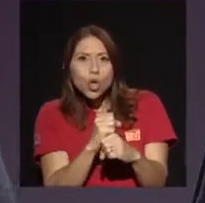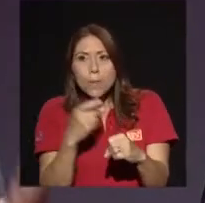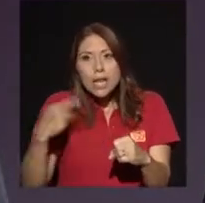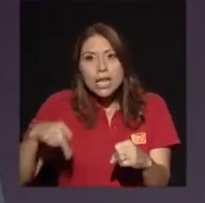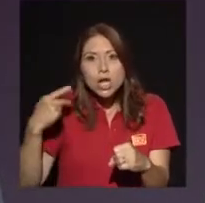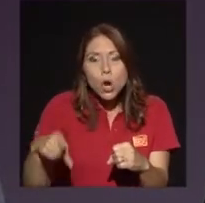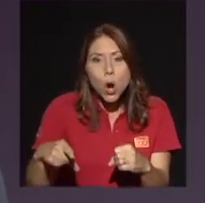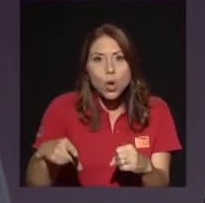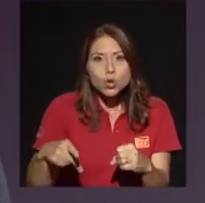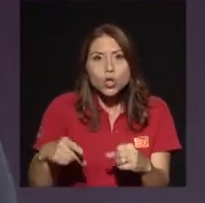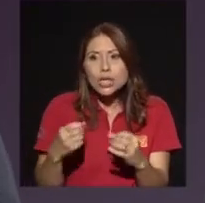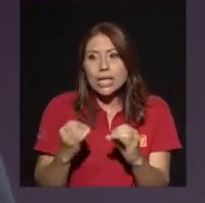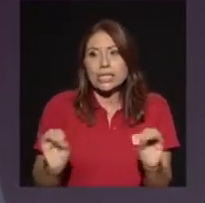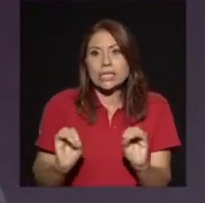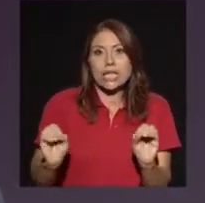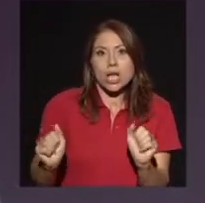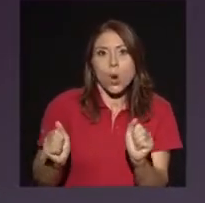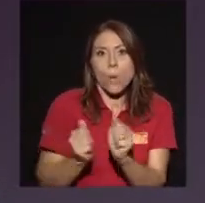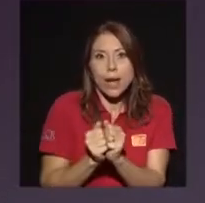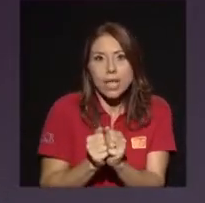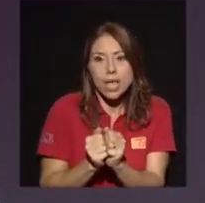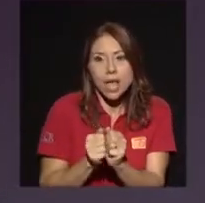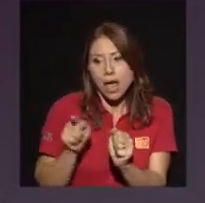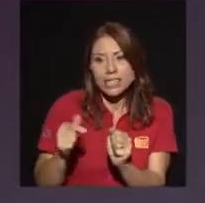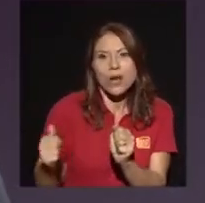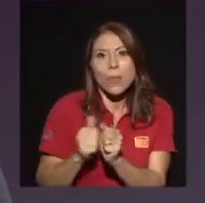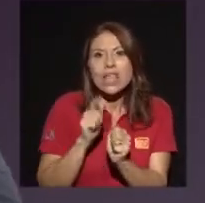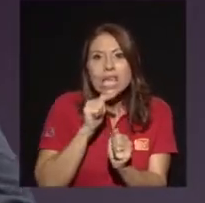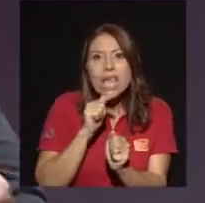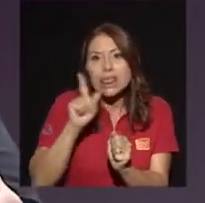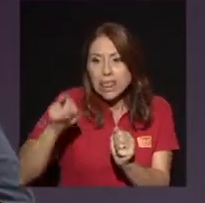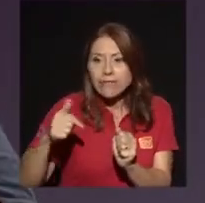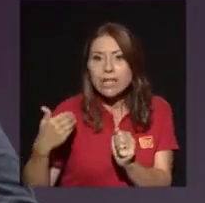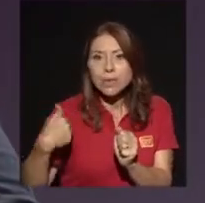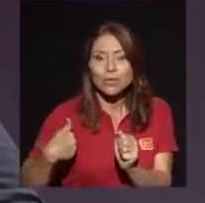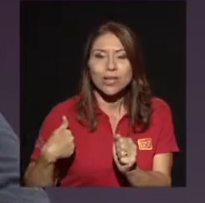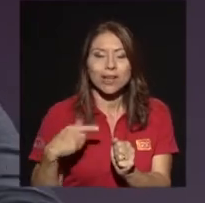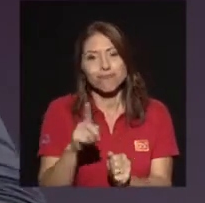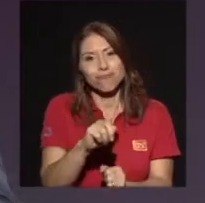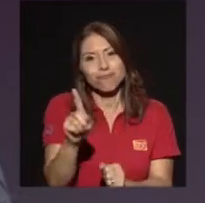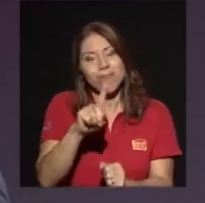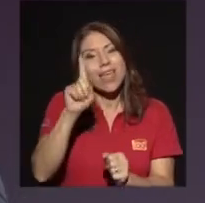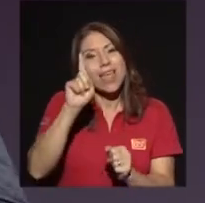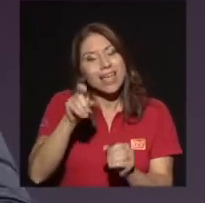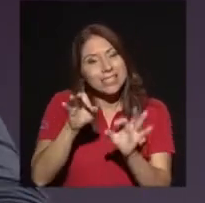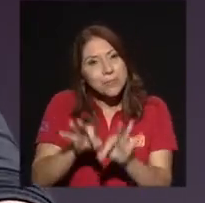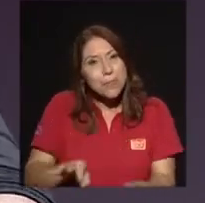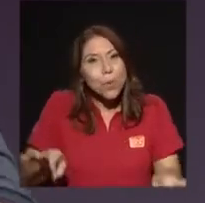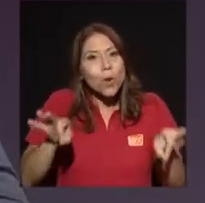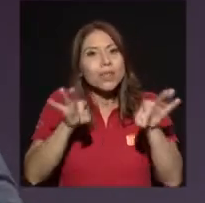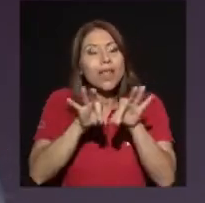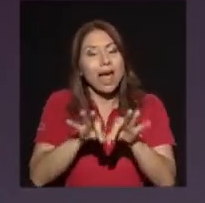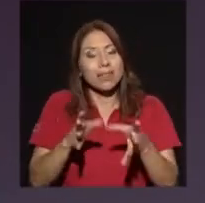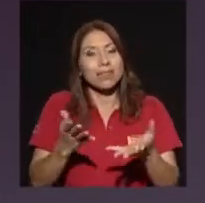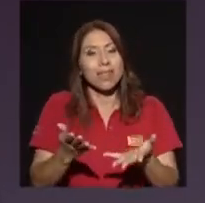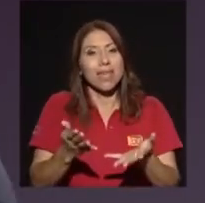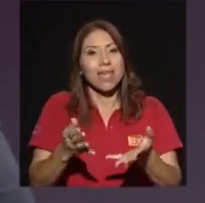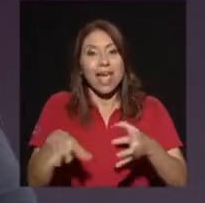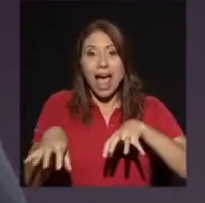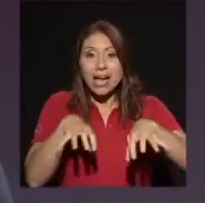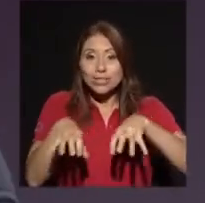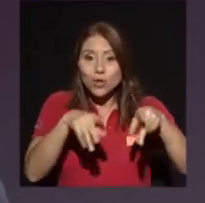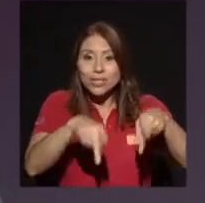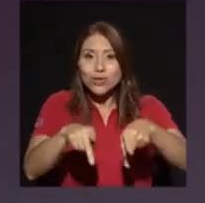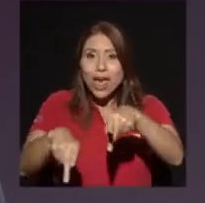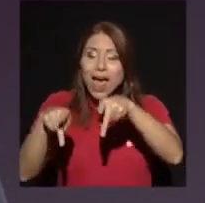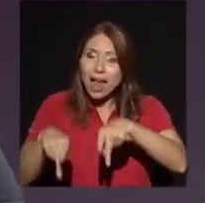ser masculina. Entonces, creo que es importante no solo la responsabilización de las acciones